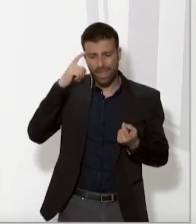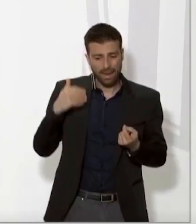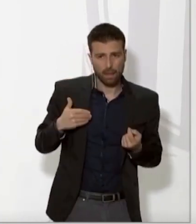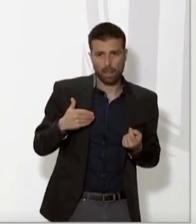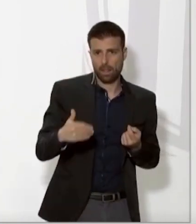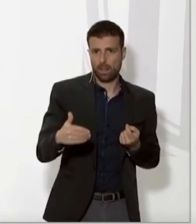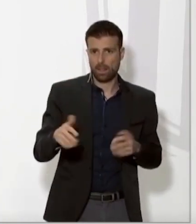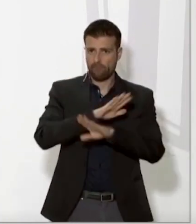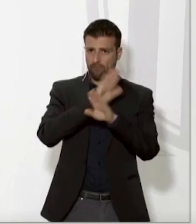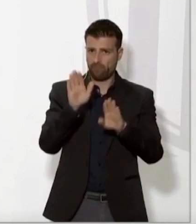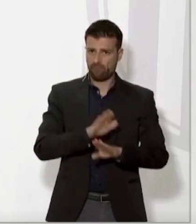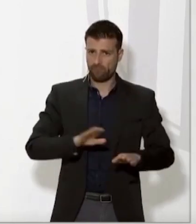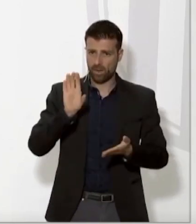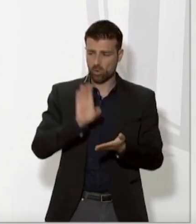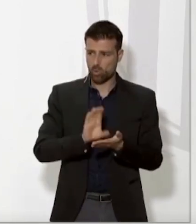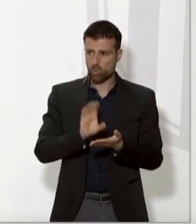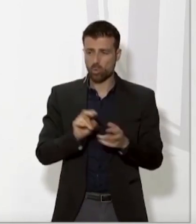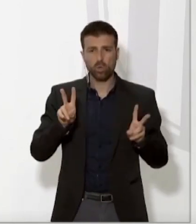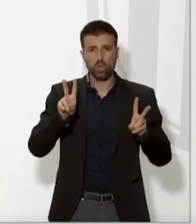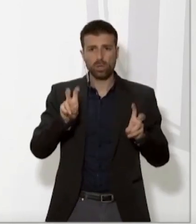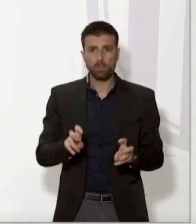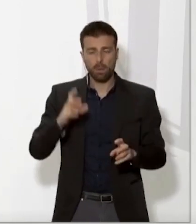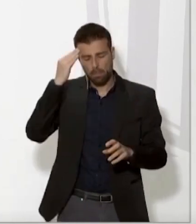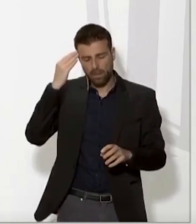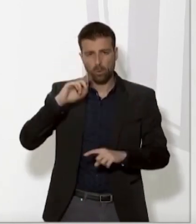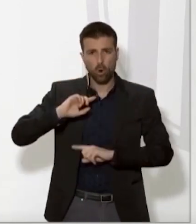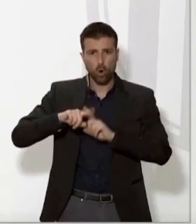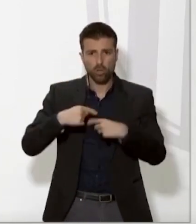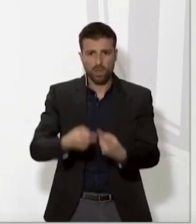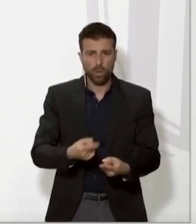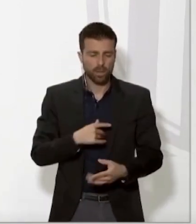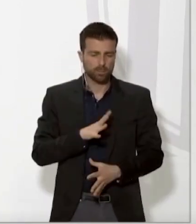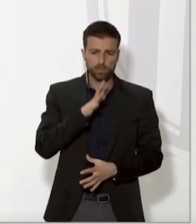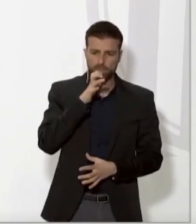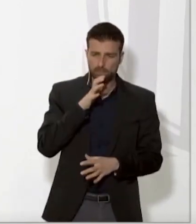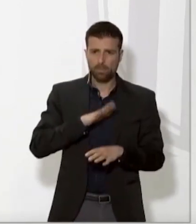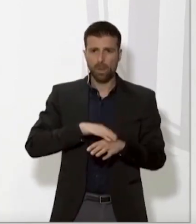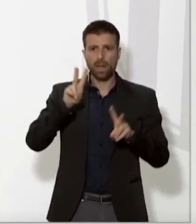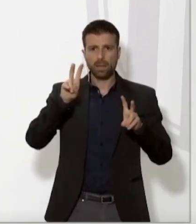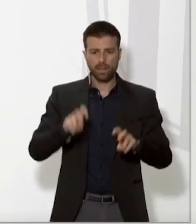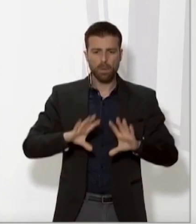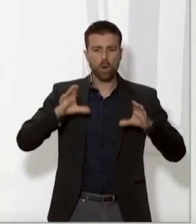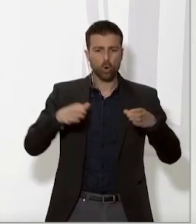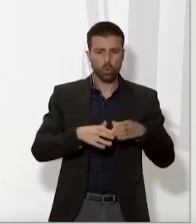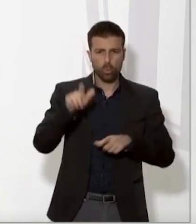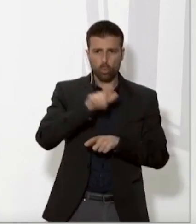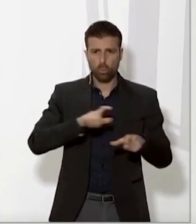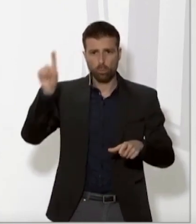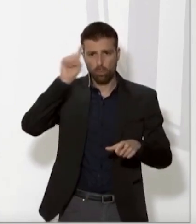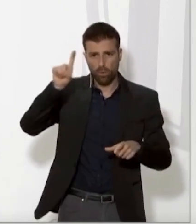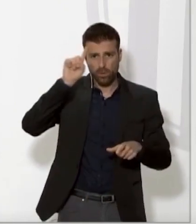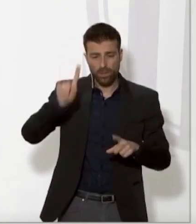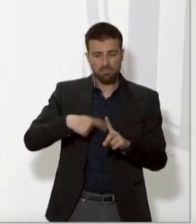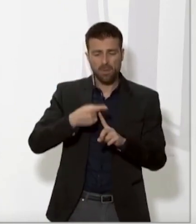de finalizar evidentemente tendría consecuencias nefastas sobre el conjunto del profesorado y más